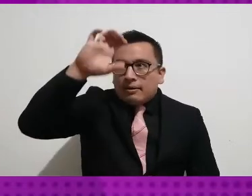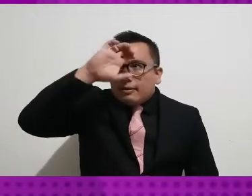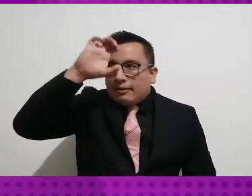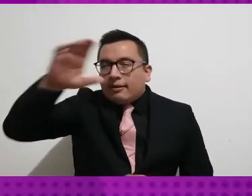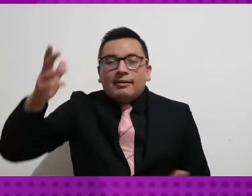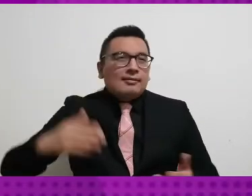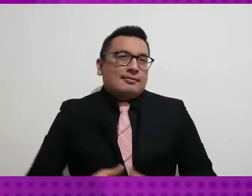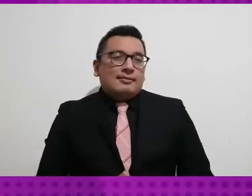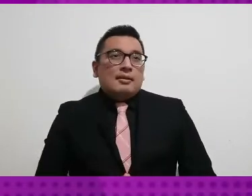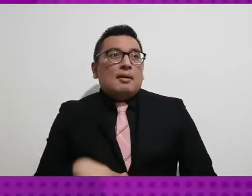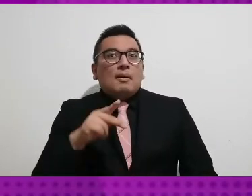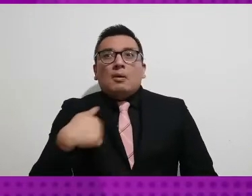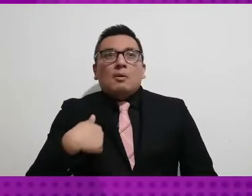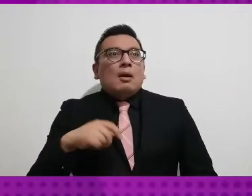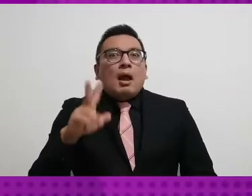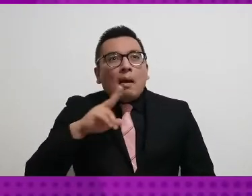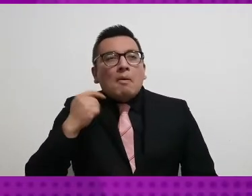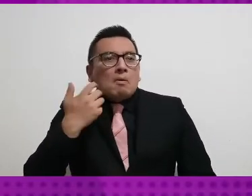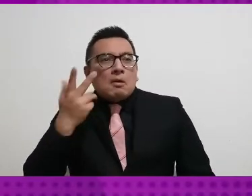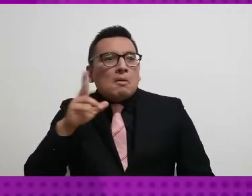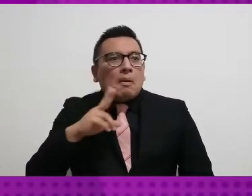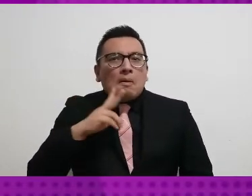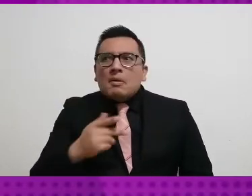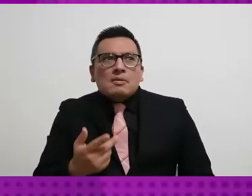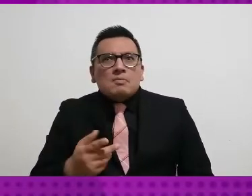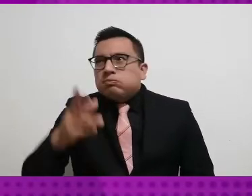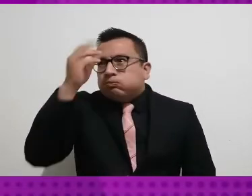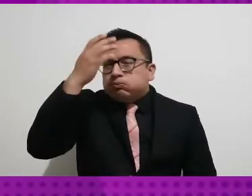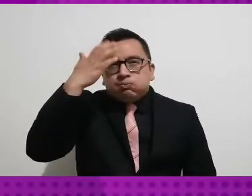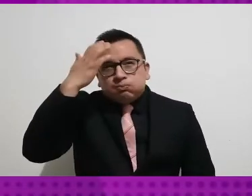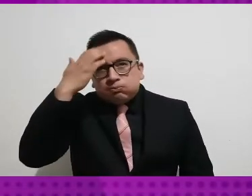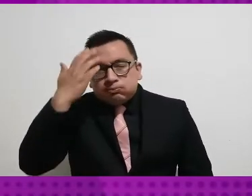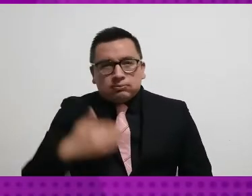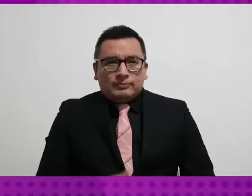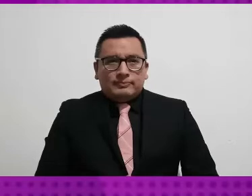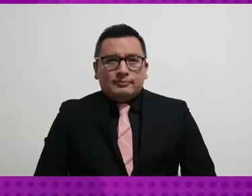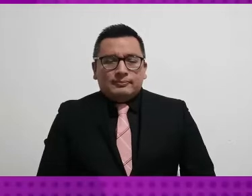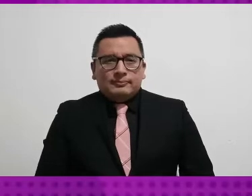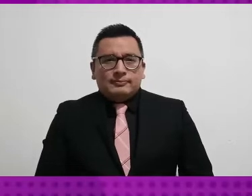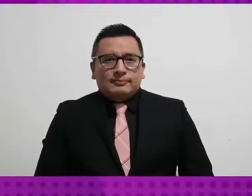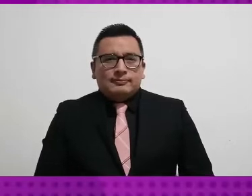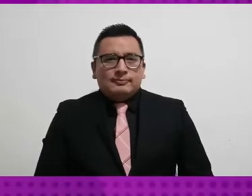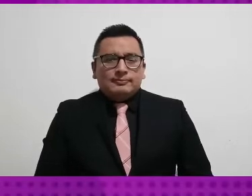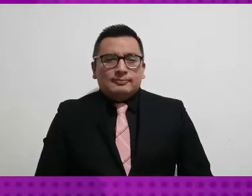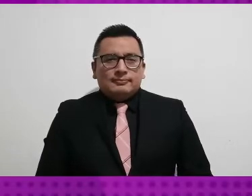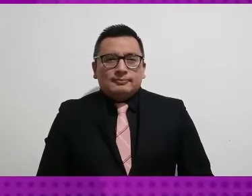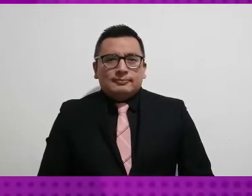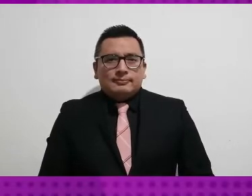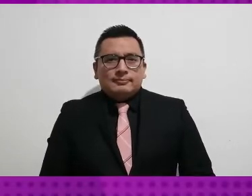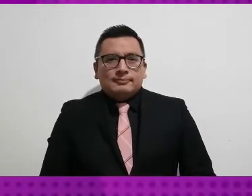pero a la par, pues siempre tratando de meterme en ese tipo de situaciones o en ese tipo de